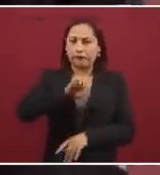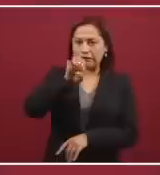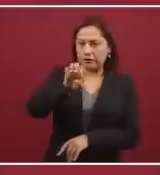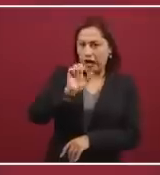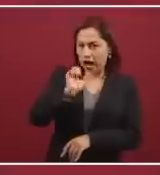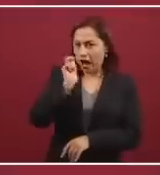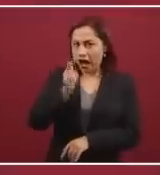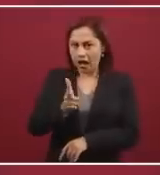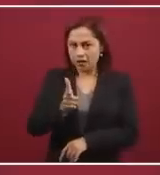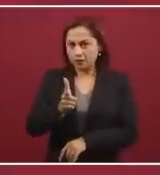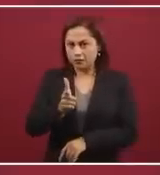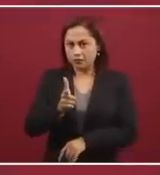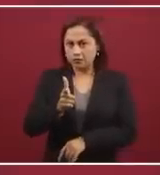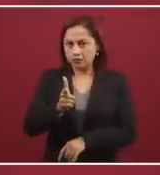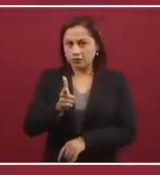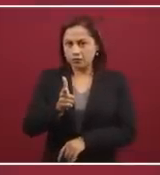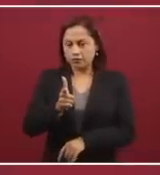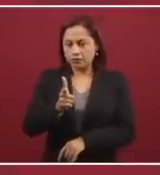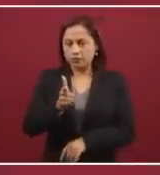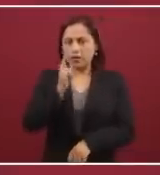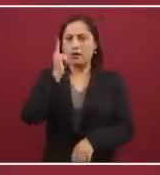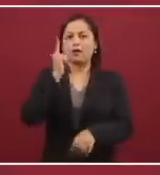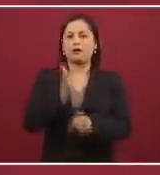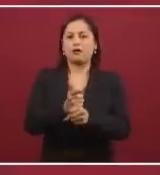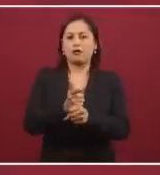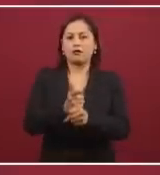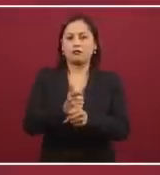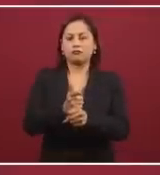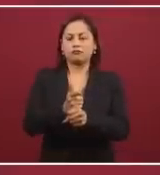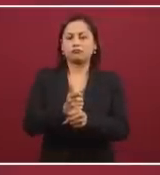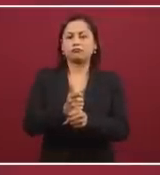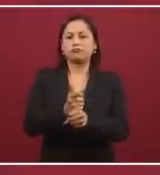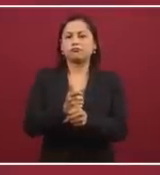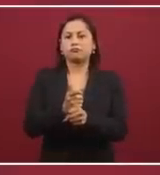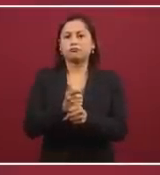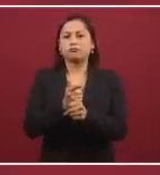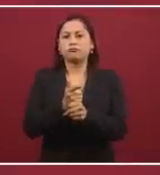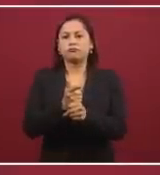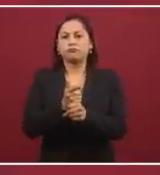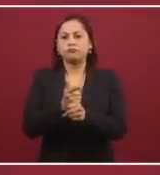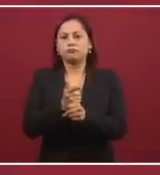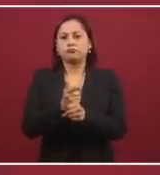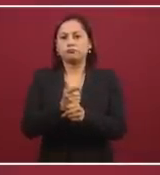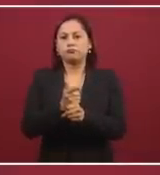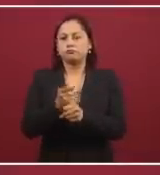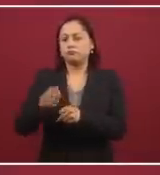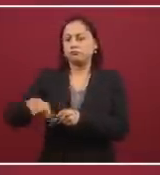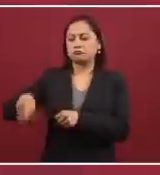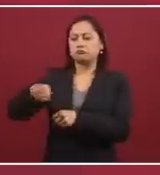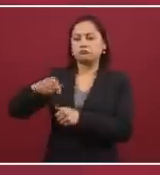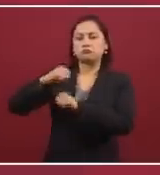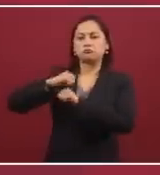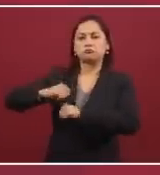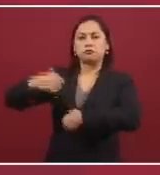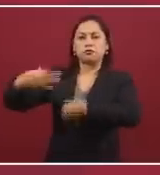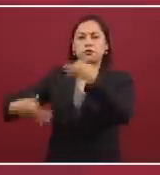van a resolver los del tribunal